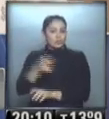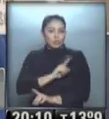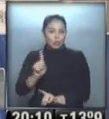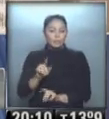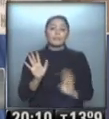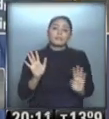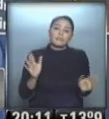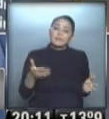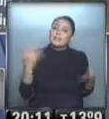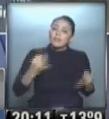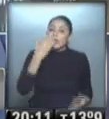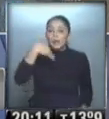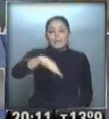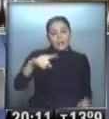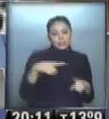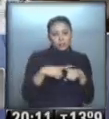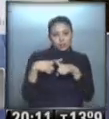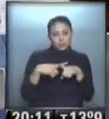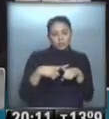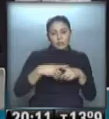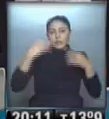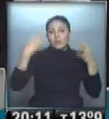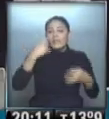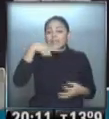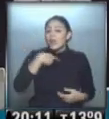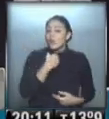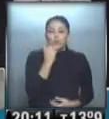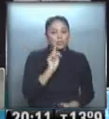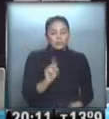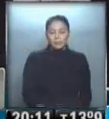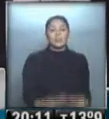Probablemente haya negociación, pero al final claramente incierto. Pedro, gracias.